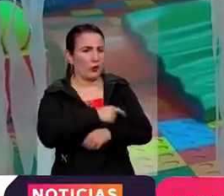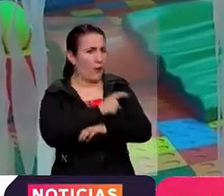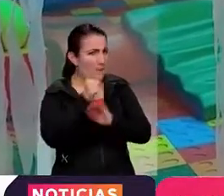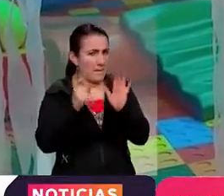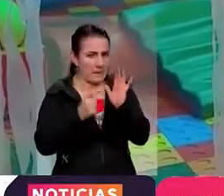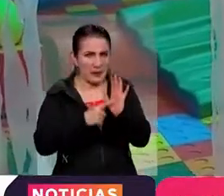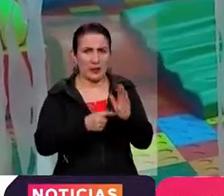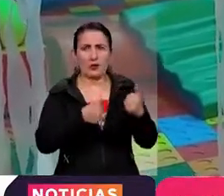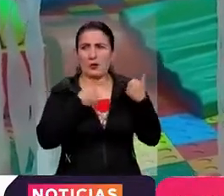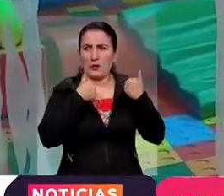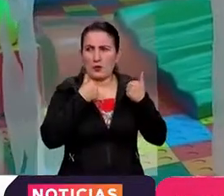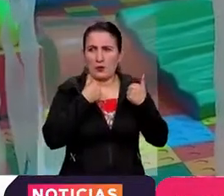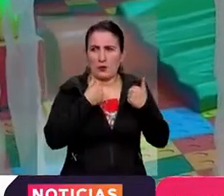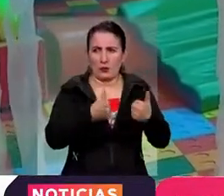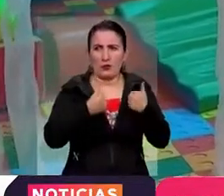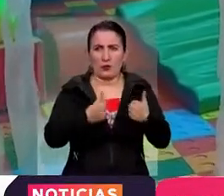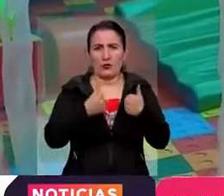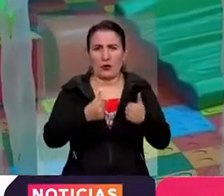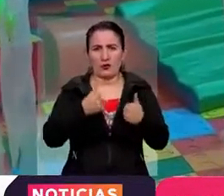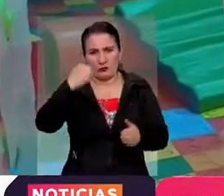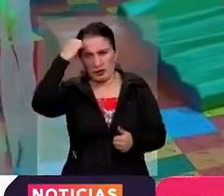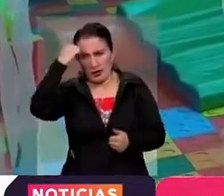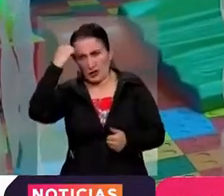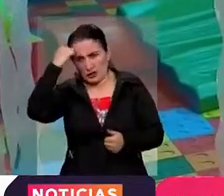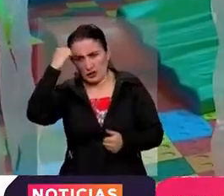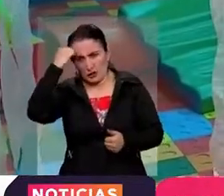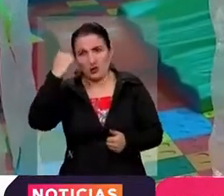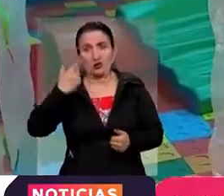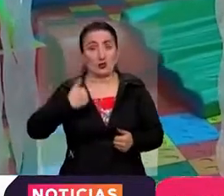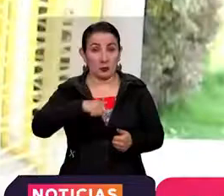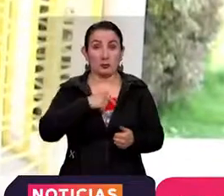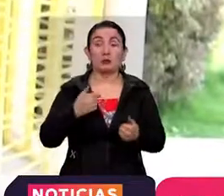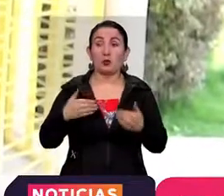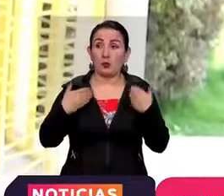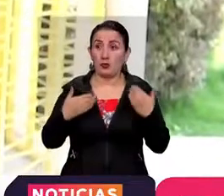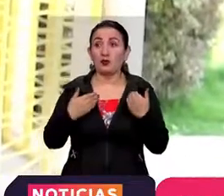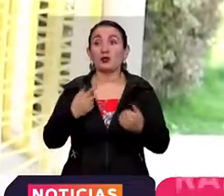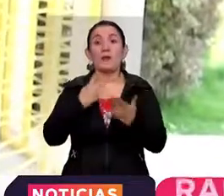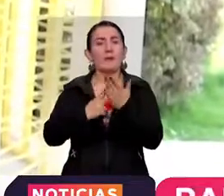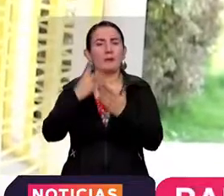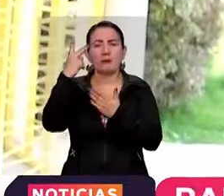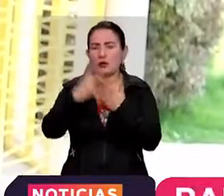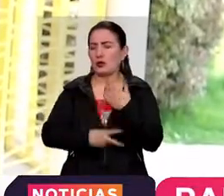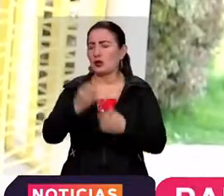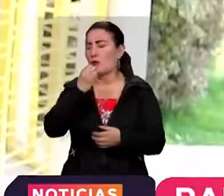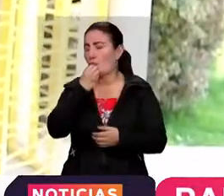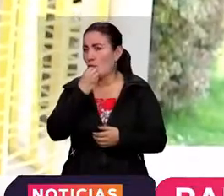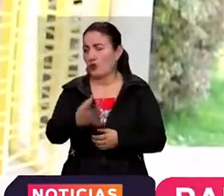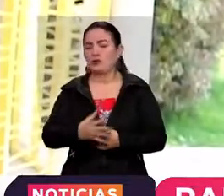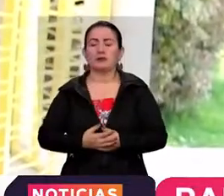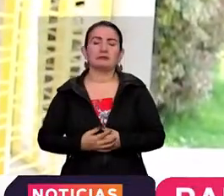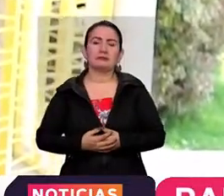tiene buenos maestros, o sea, nos ha parecido bueno. Este proyecto tan hermoso,